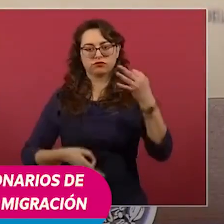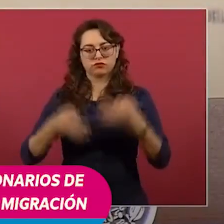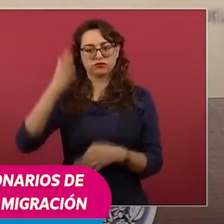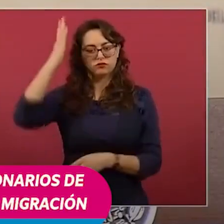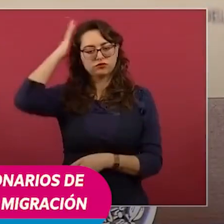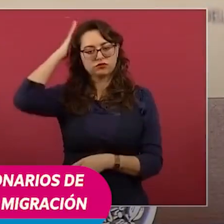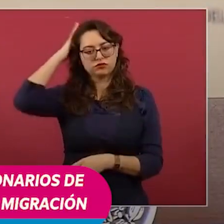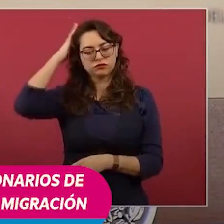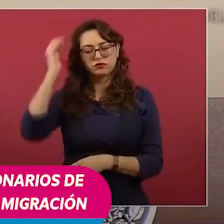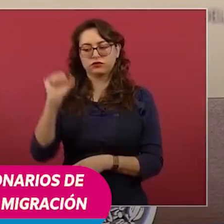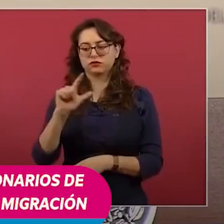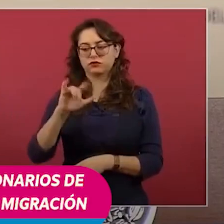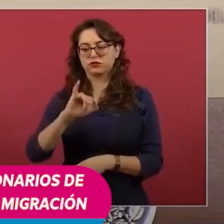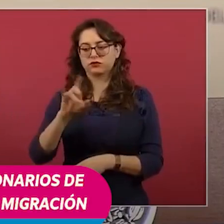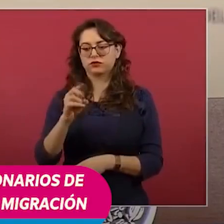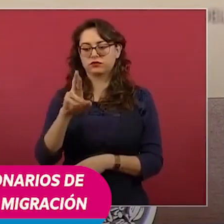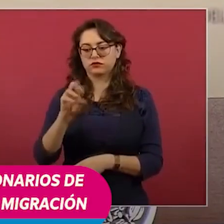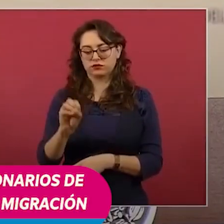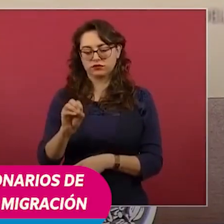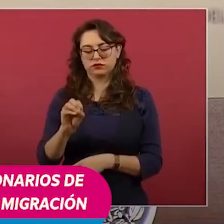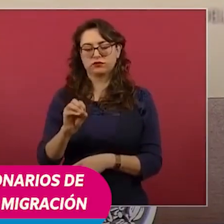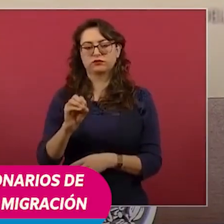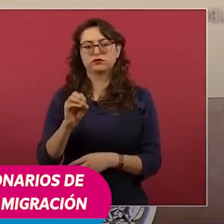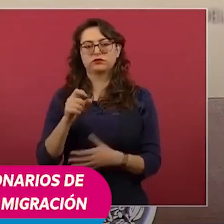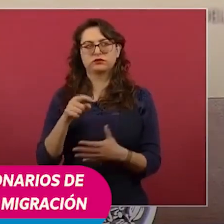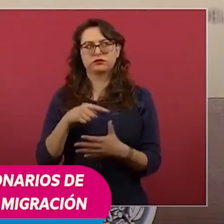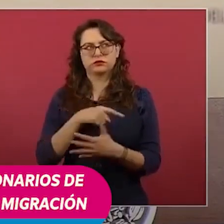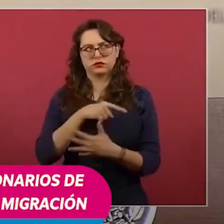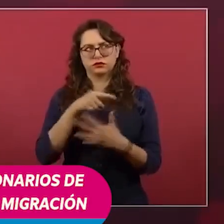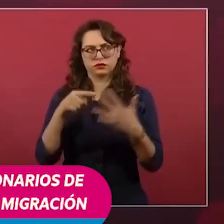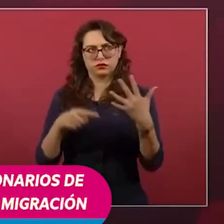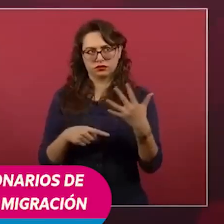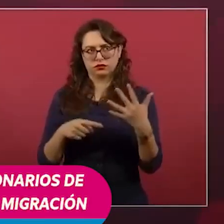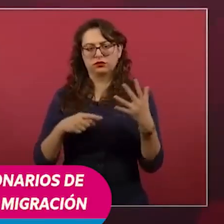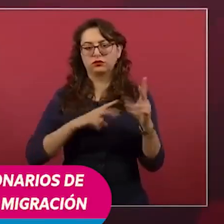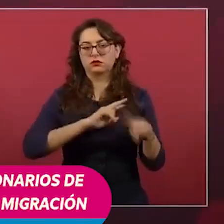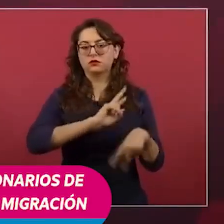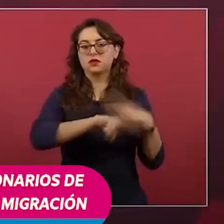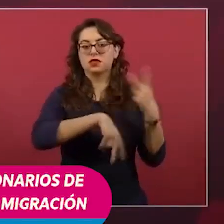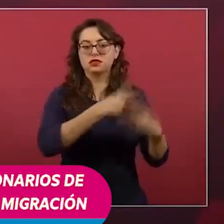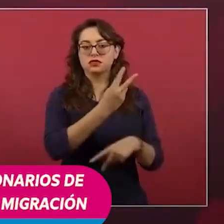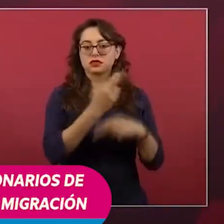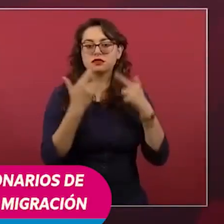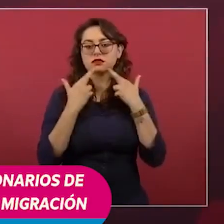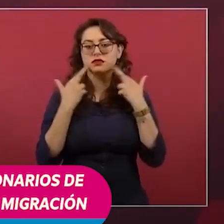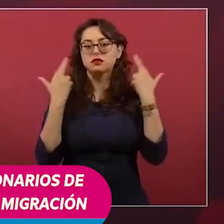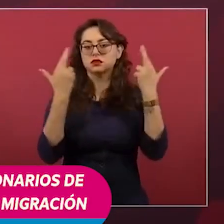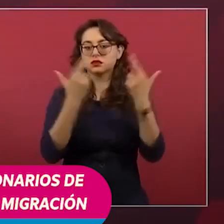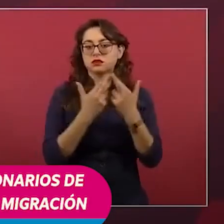Alejandro Germanero, de los que me acuerdo, pero es una